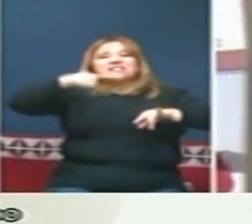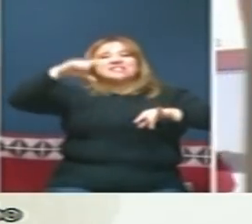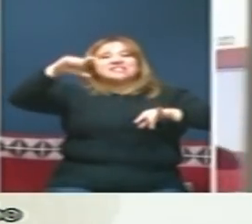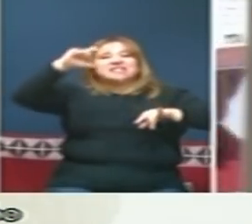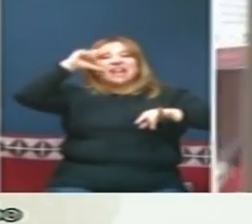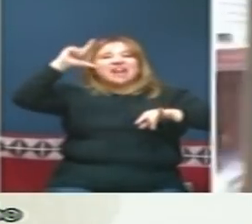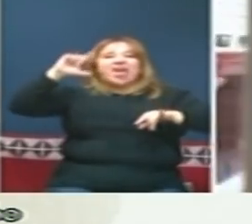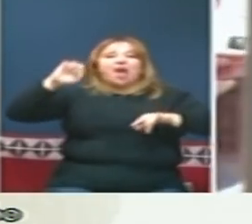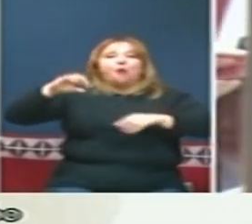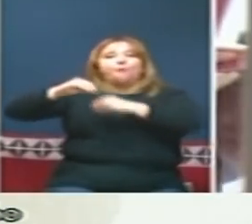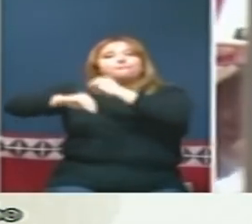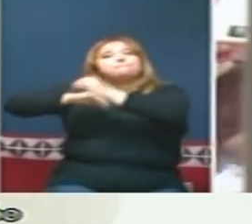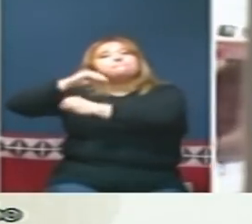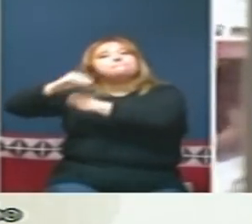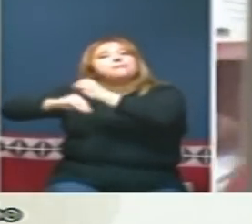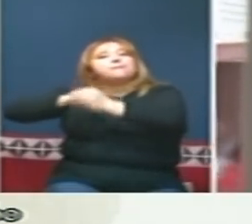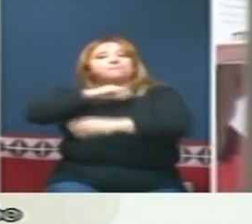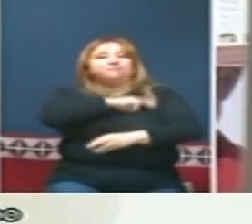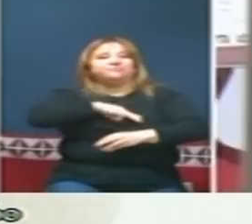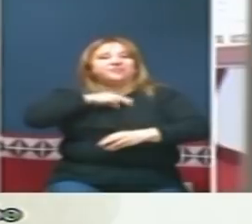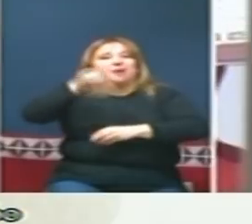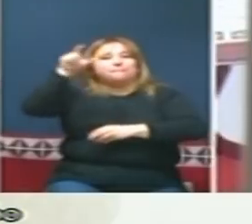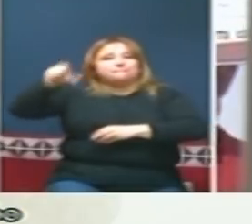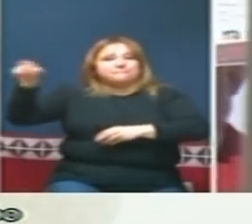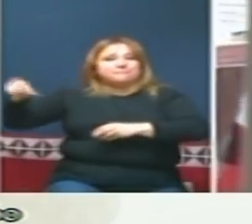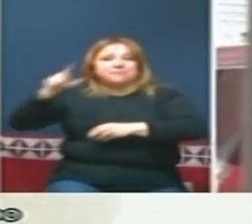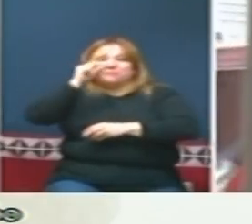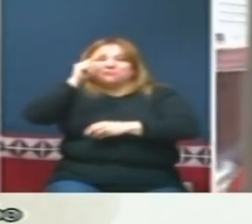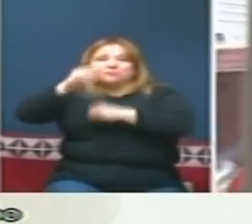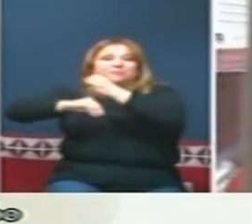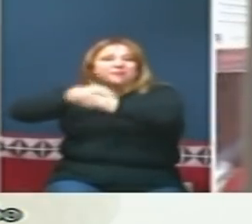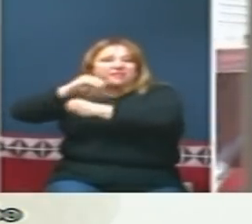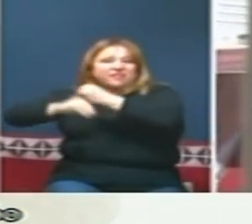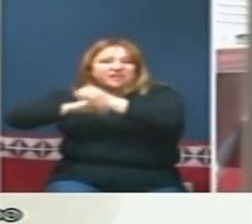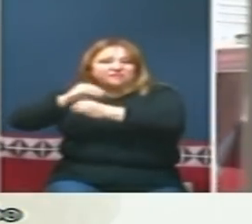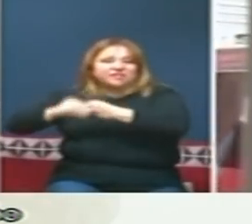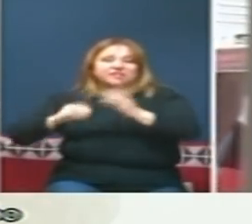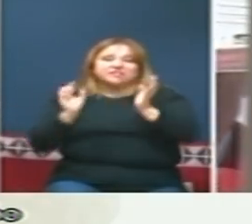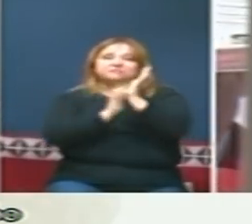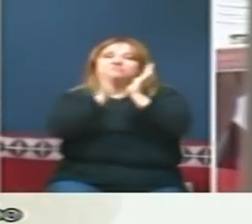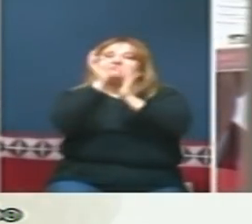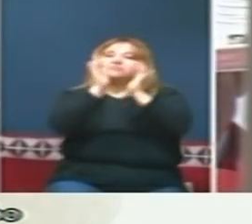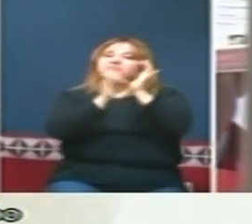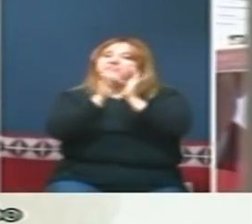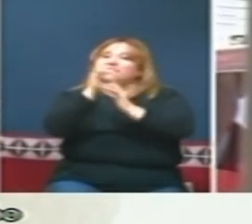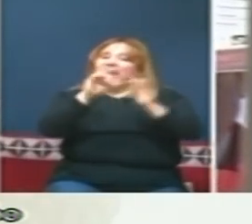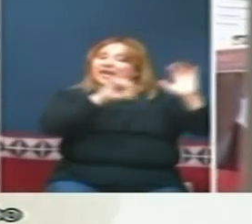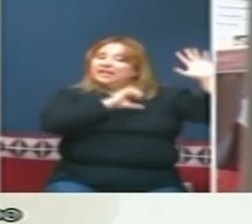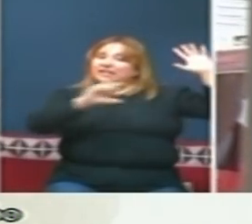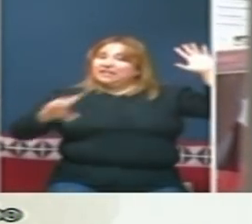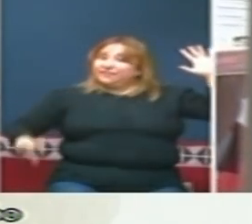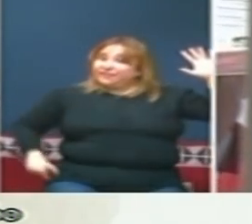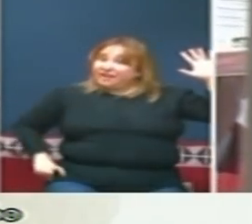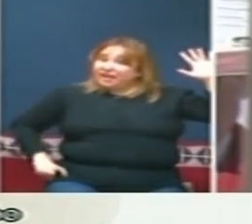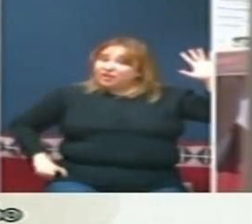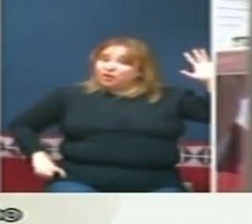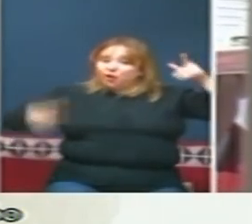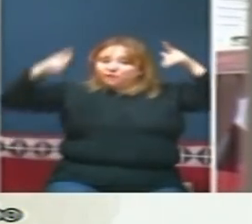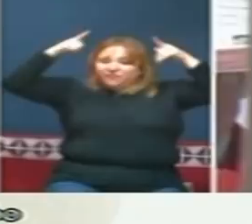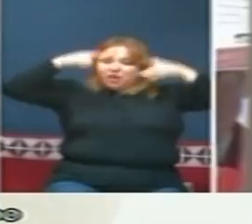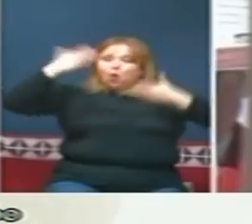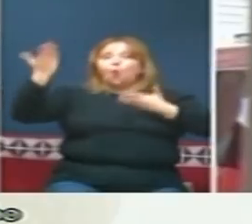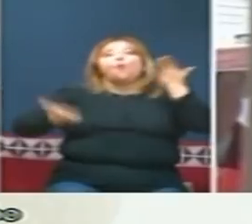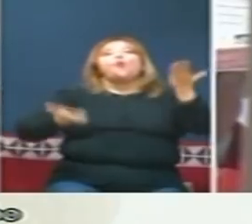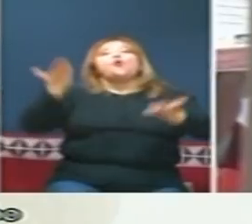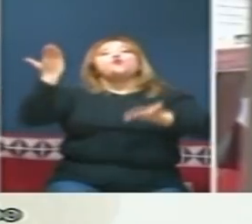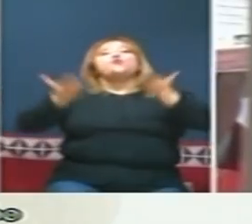de familia, mártires y discípulos fieles de Cristo, insignes testimonios de su reino, de justicia